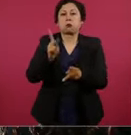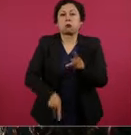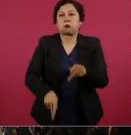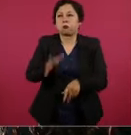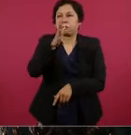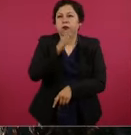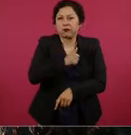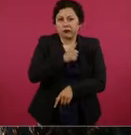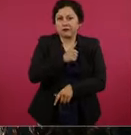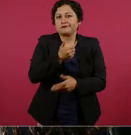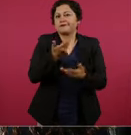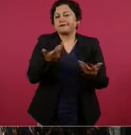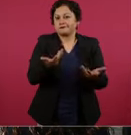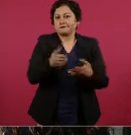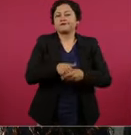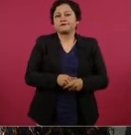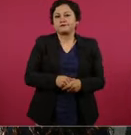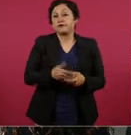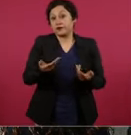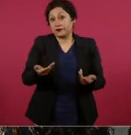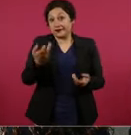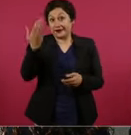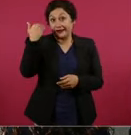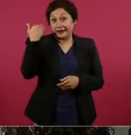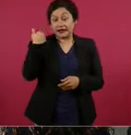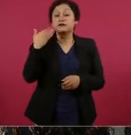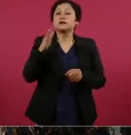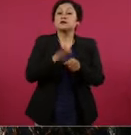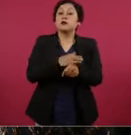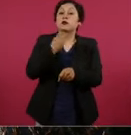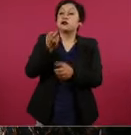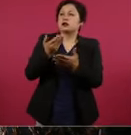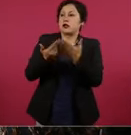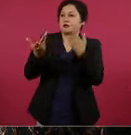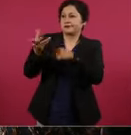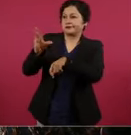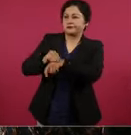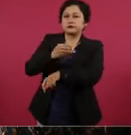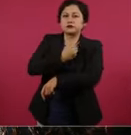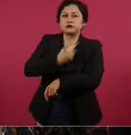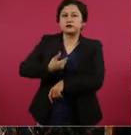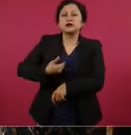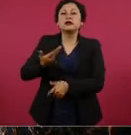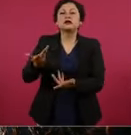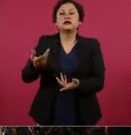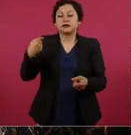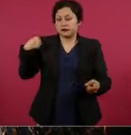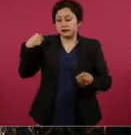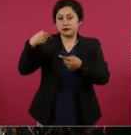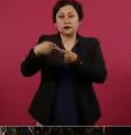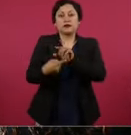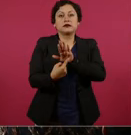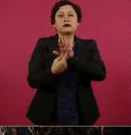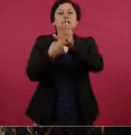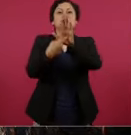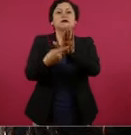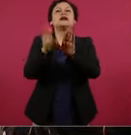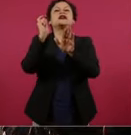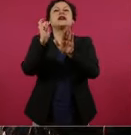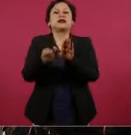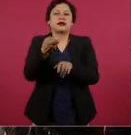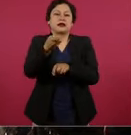seguridad social. En ese sentido, presidente, quisiéramos presentar ya cómo vamos con el avance de la Clínica Es